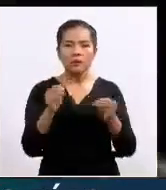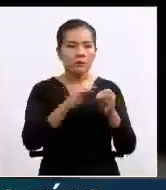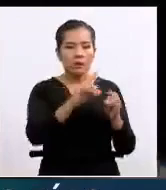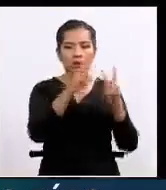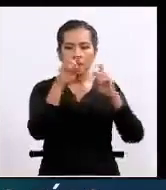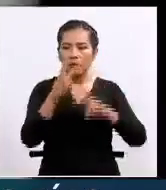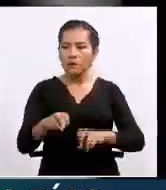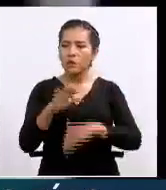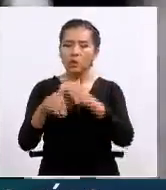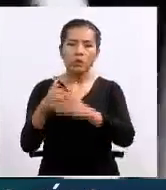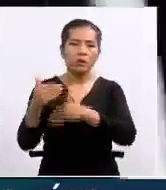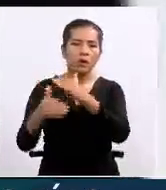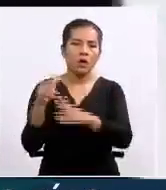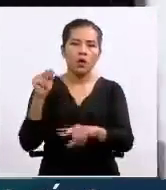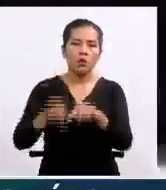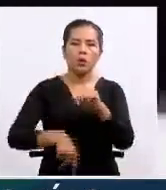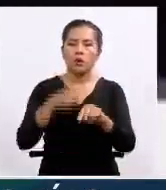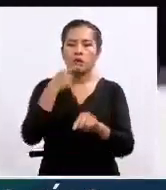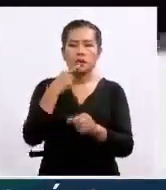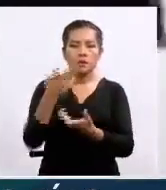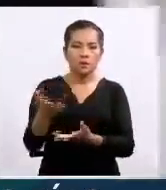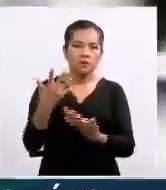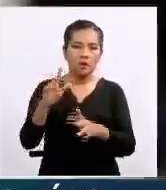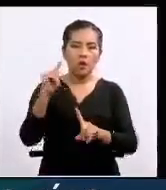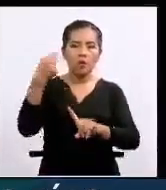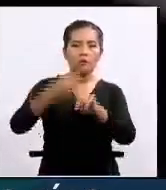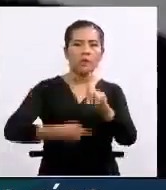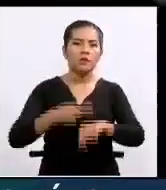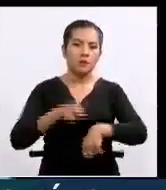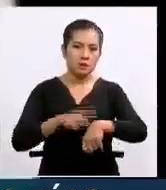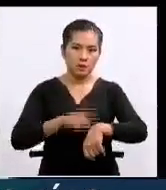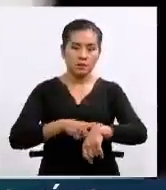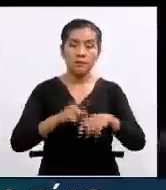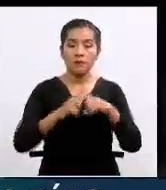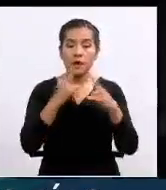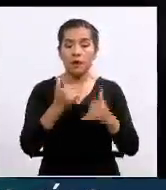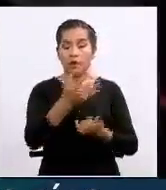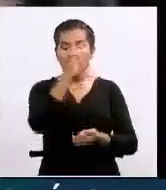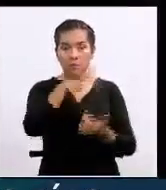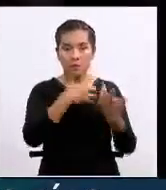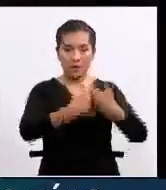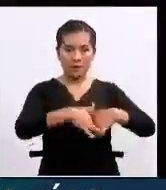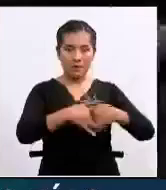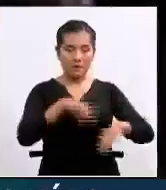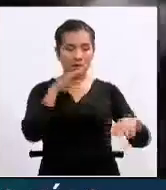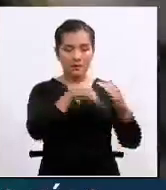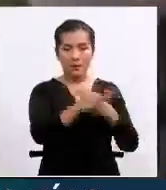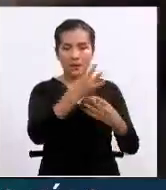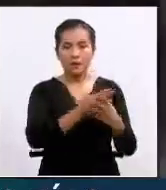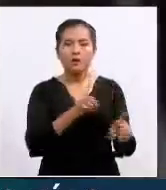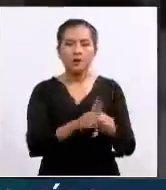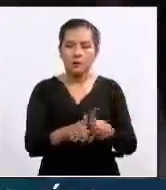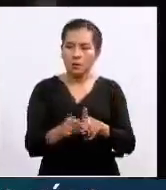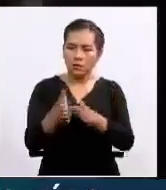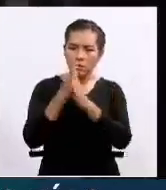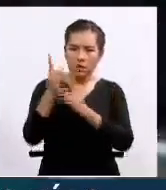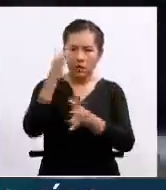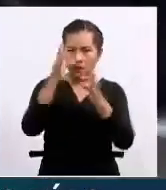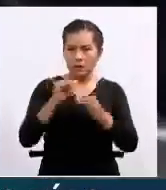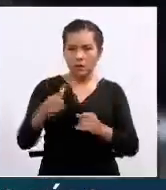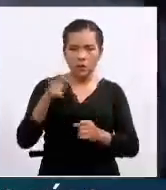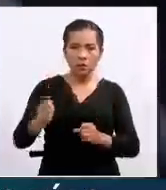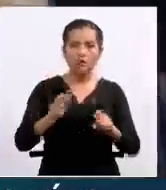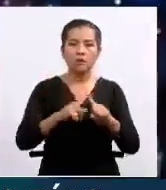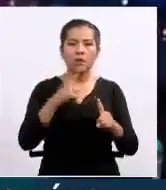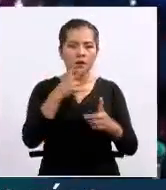las investigaciones correspondientes en solo un mes. La defensa del empresario detenido también apeló la decisión del juez, pero